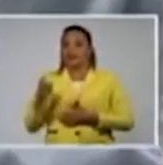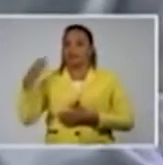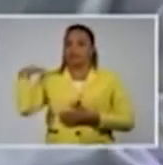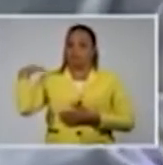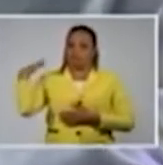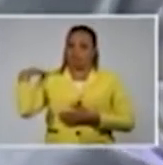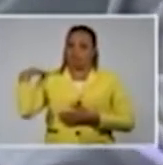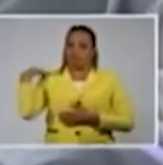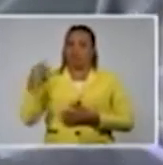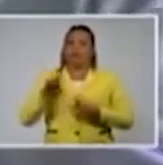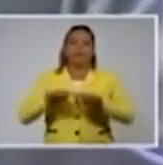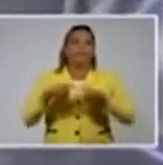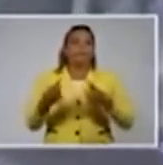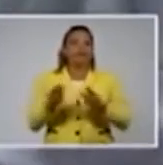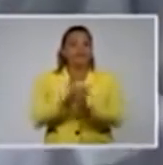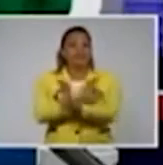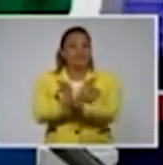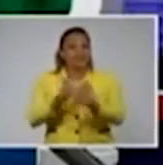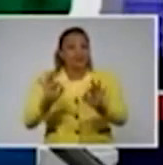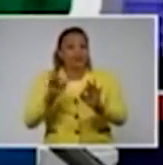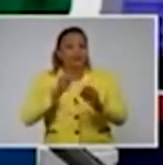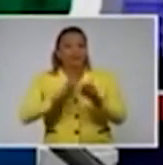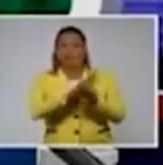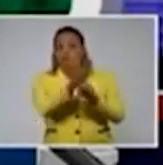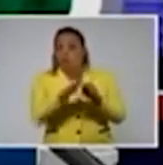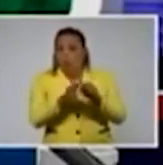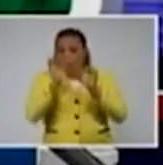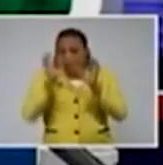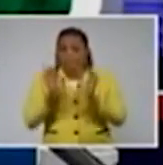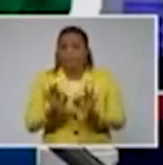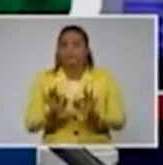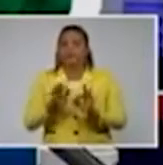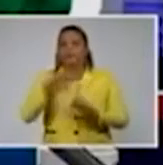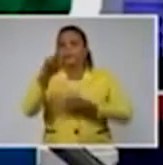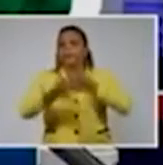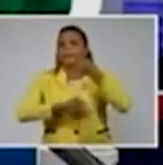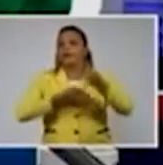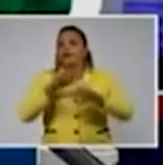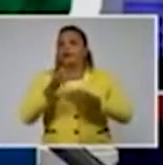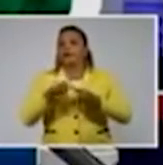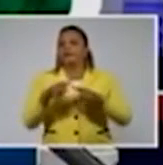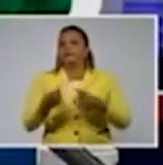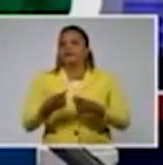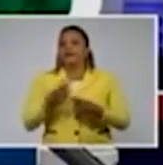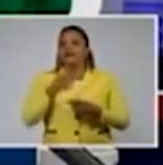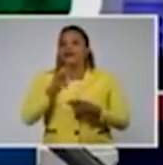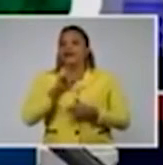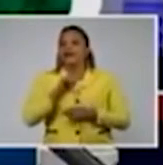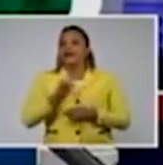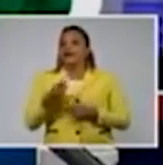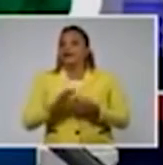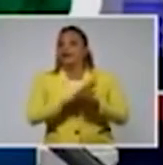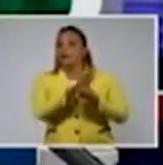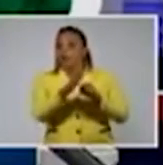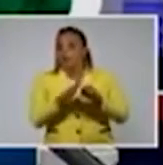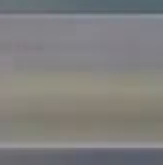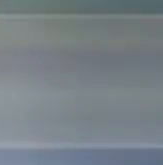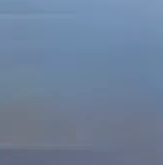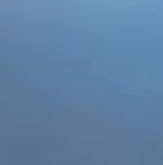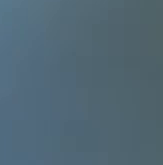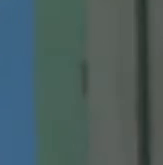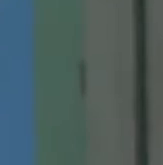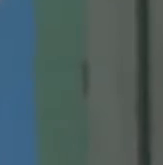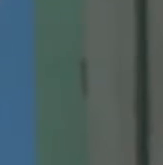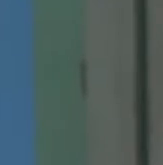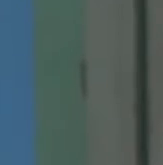ya específicamente en COVID, ellos me decían que el virus encuentra un pulmón que ya está dañado.